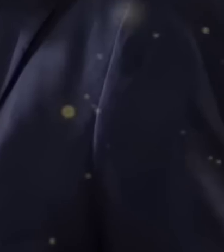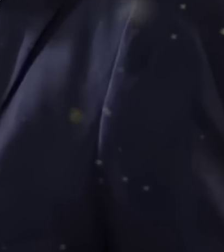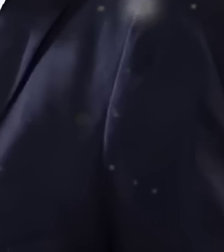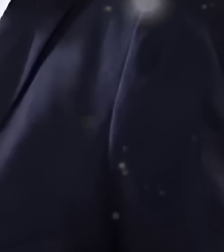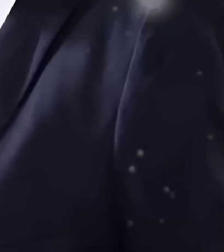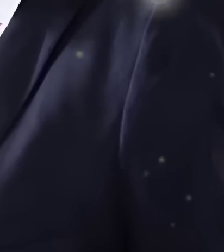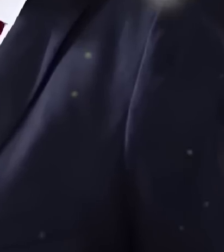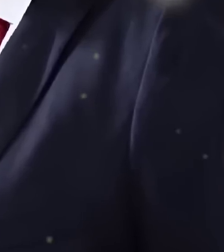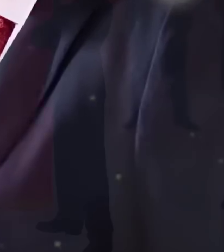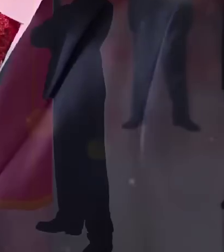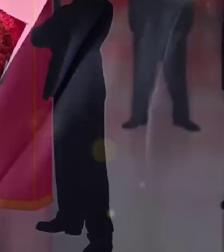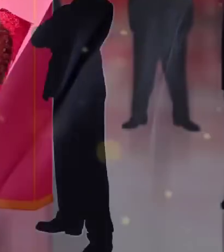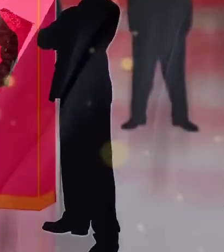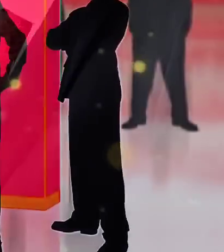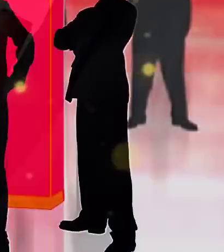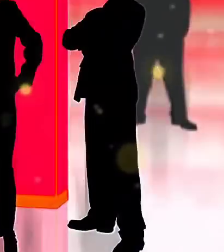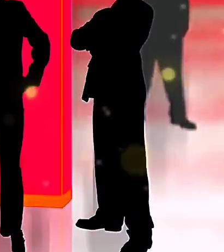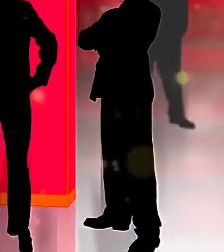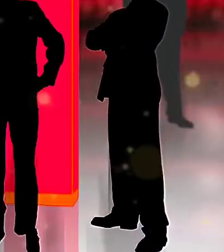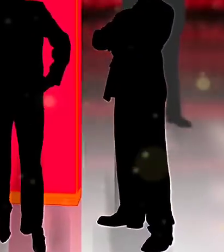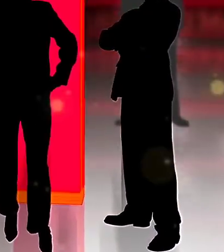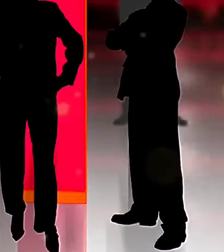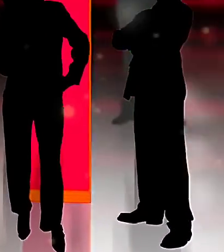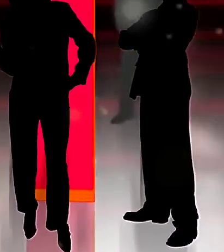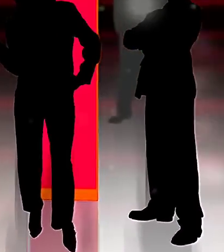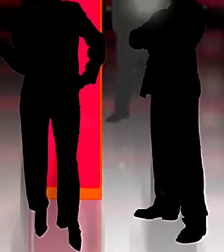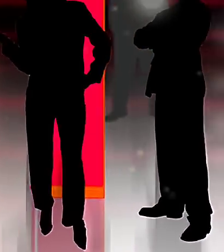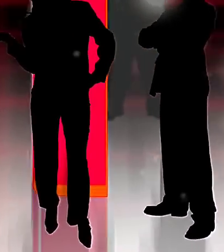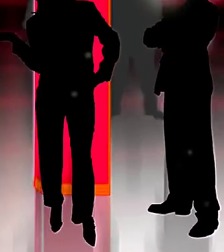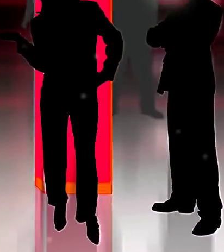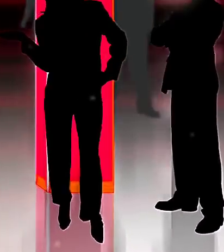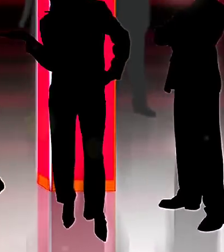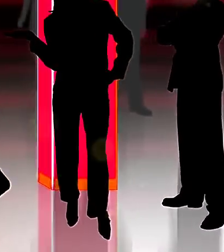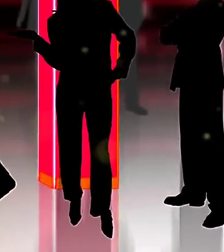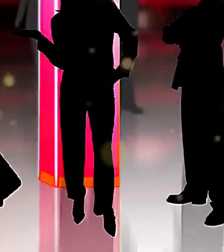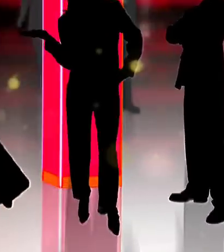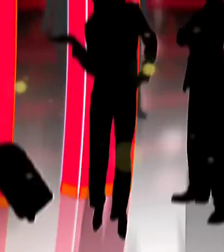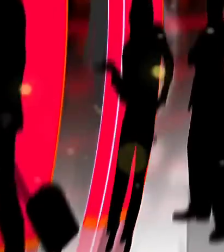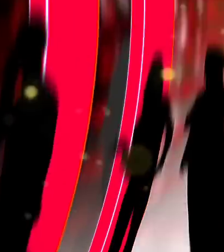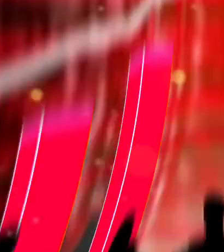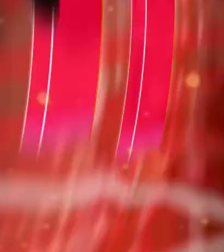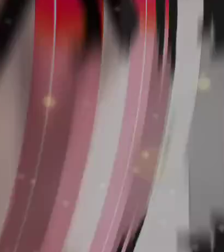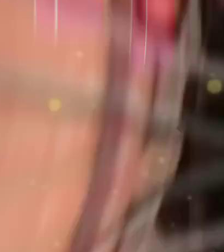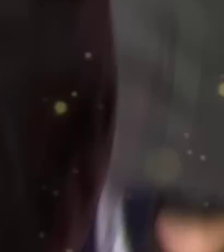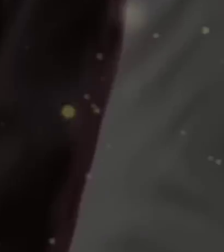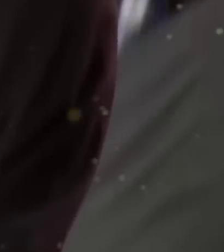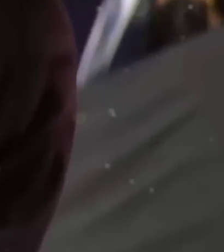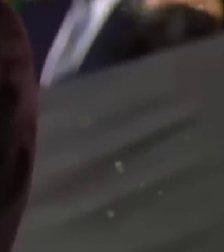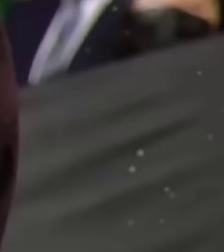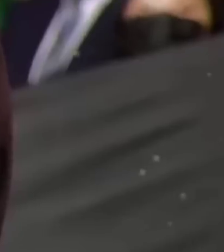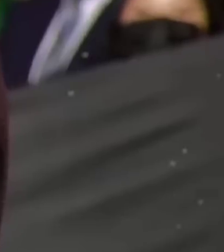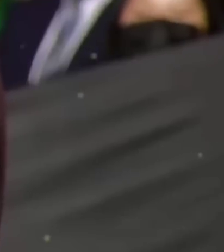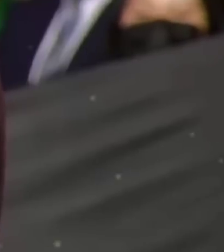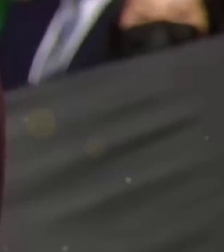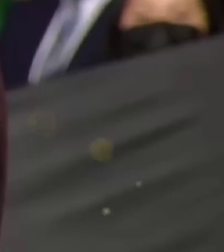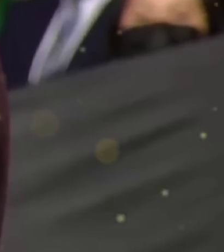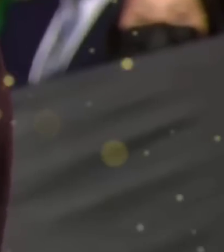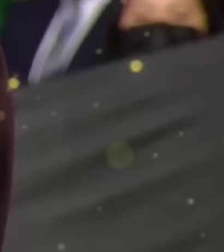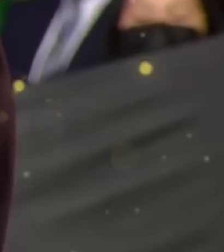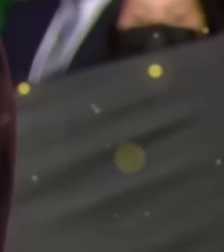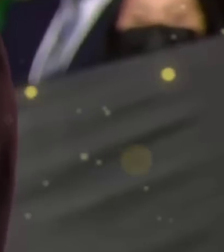escucharon, aumentará un 20% en el año 2023. Este aumento del 20%